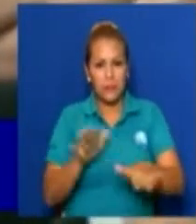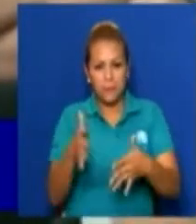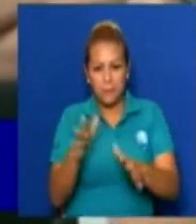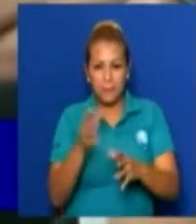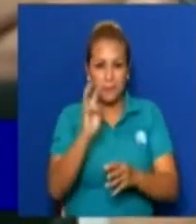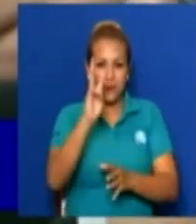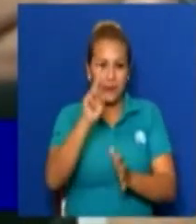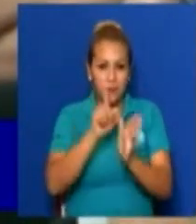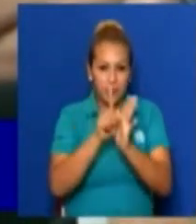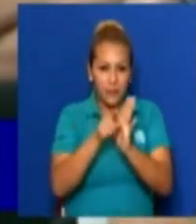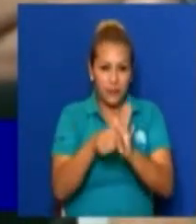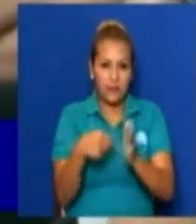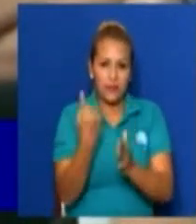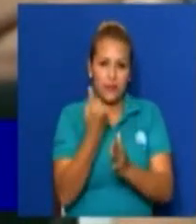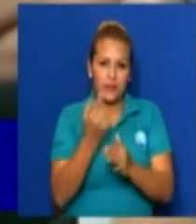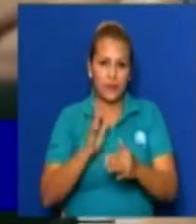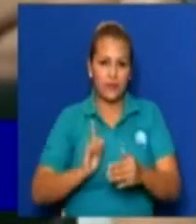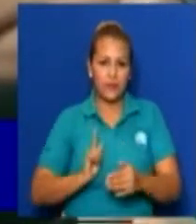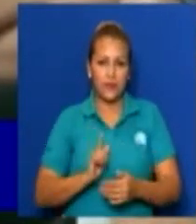3 minutos.